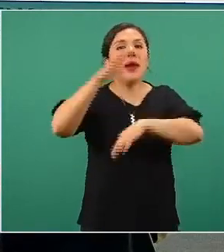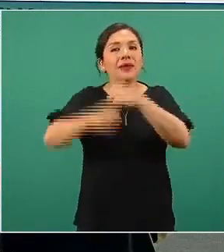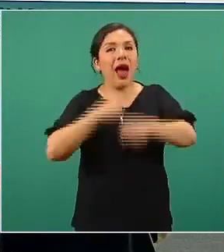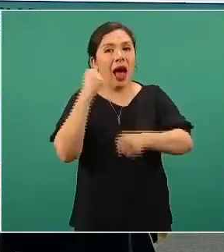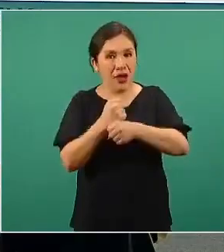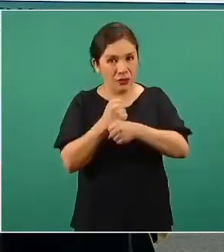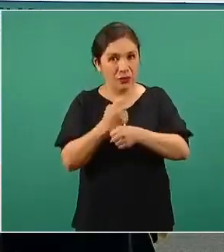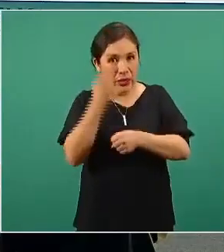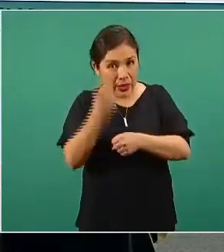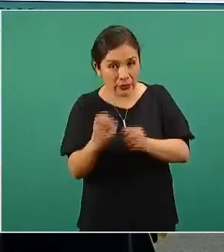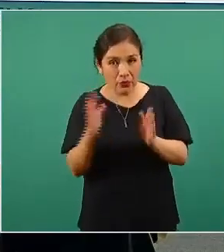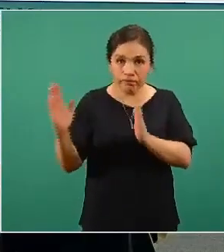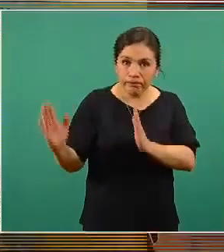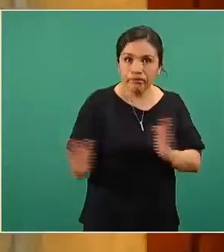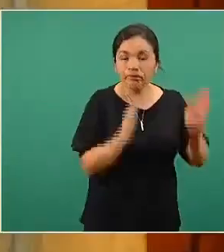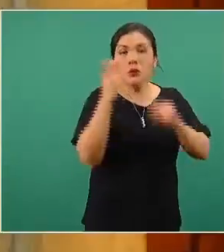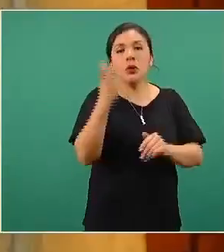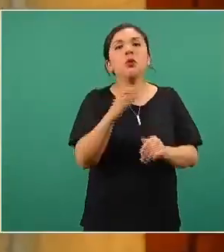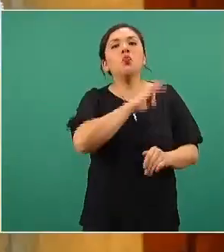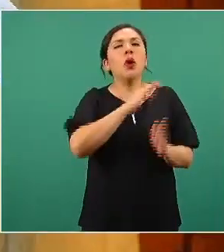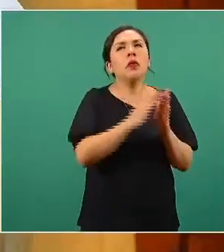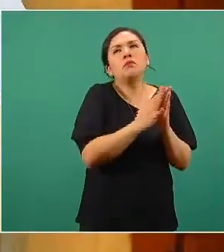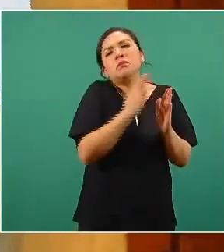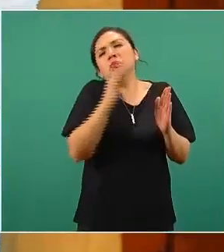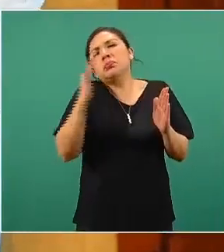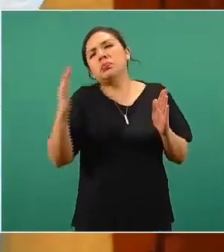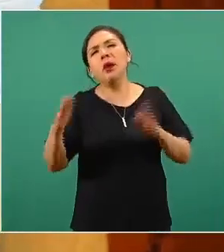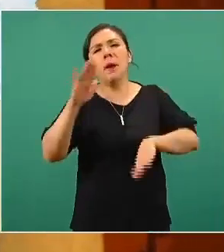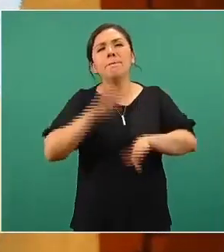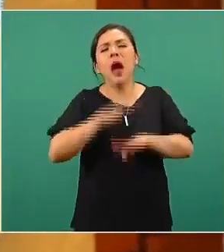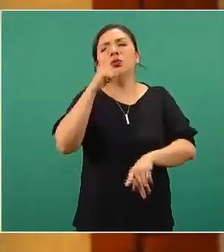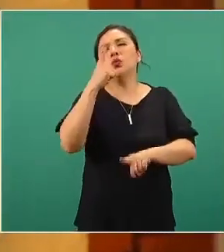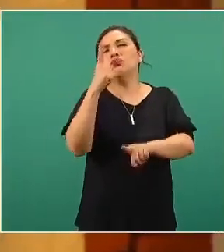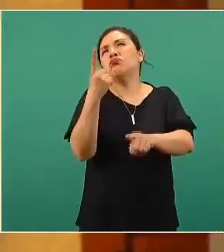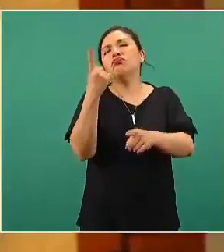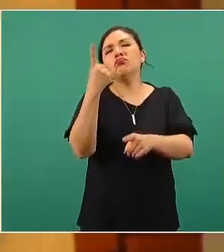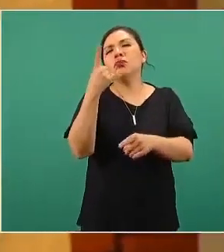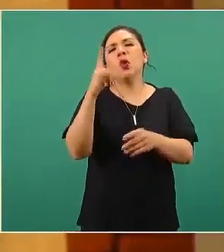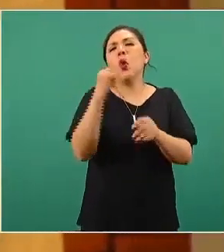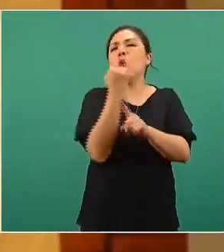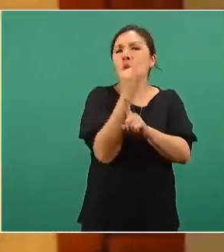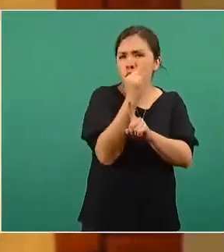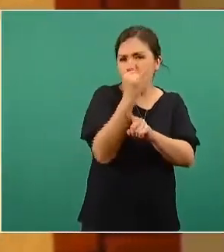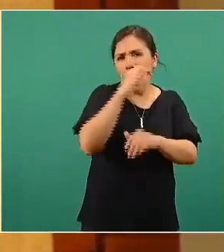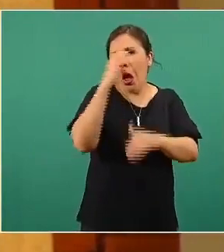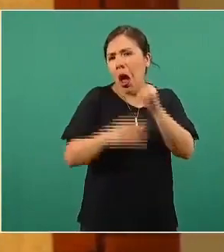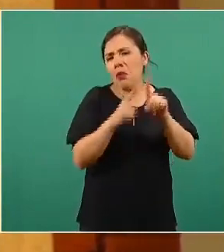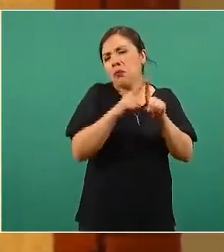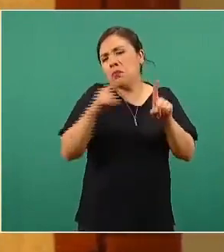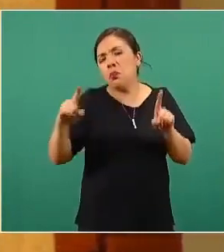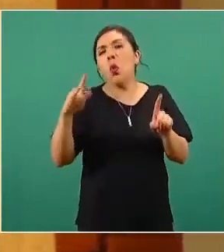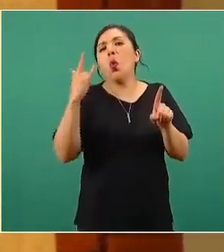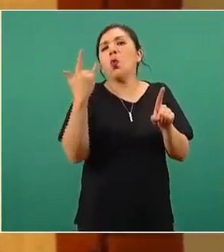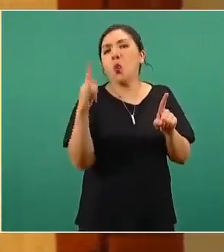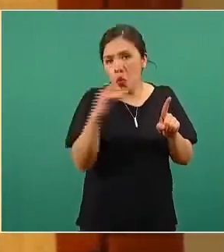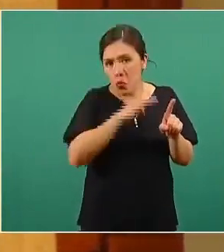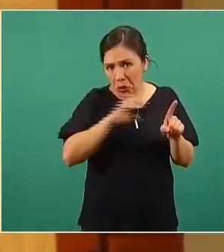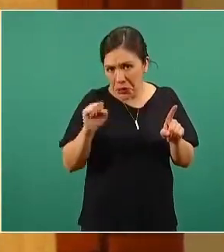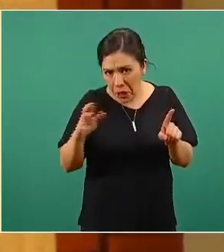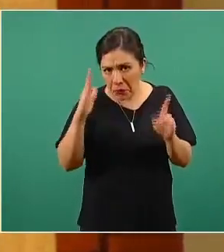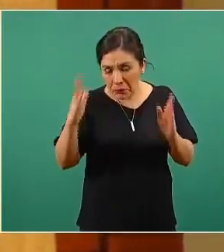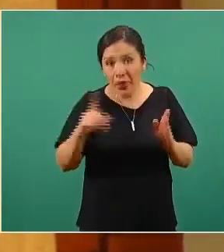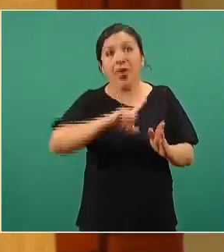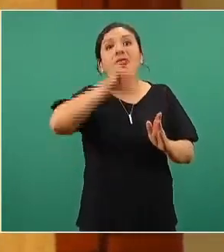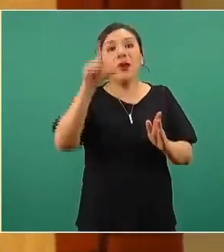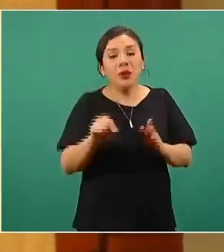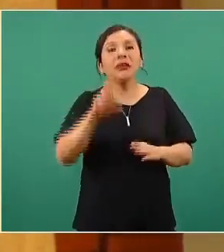de edad, que se prolongaría muy probablemente a lo largo del resto de junio y durante julio, enseguida